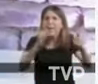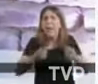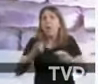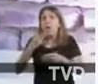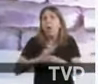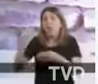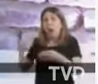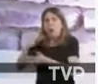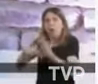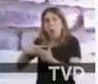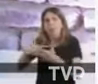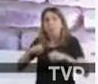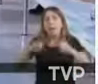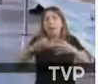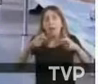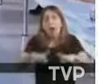crisis anteriores. Muchas gracias.